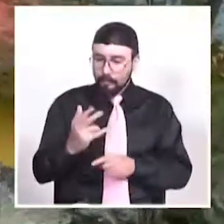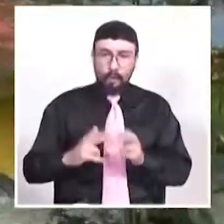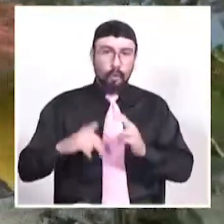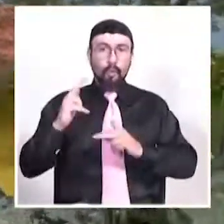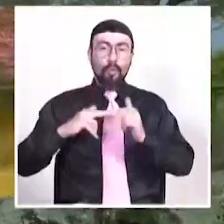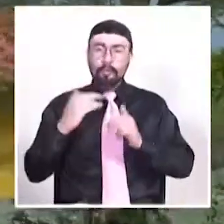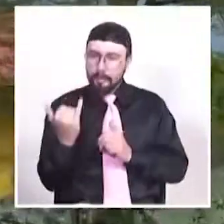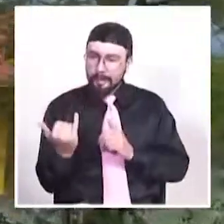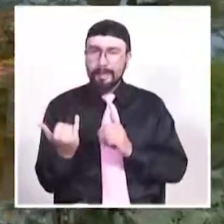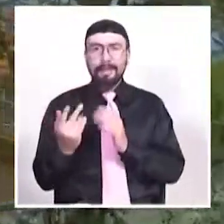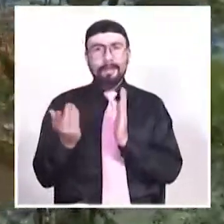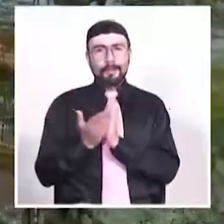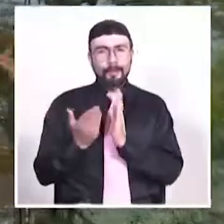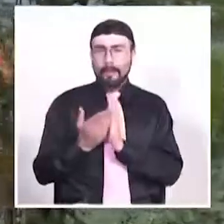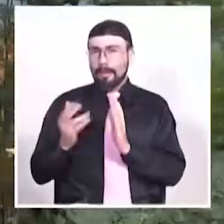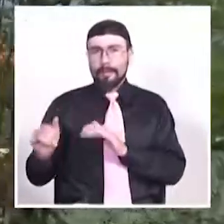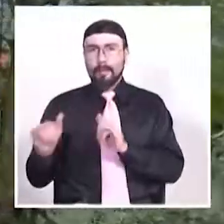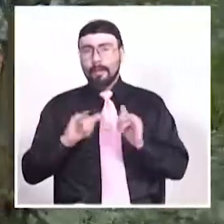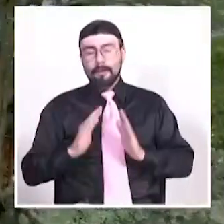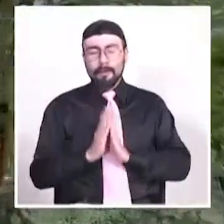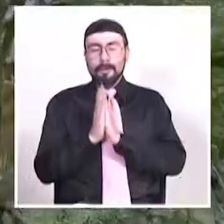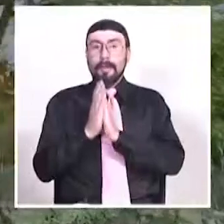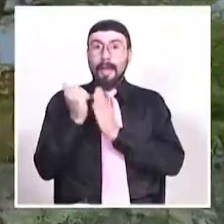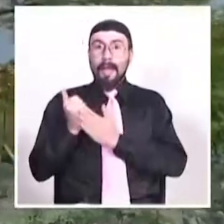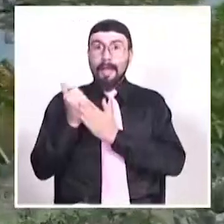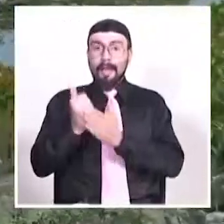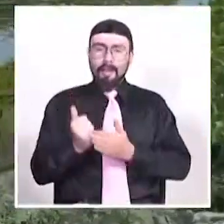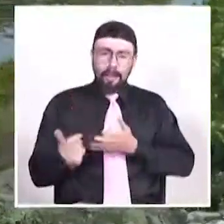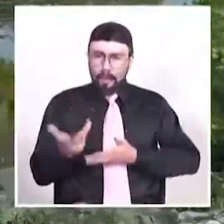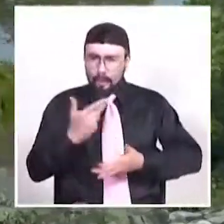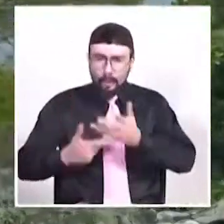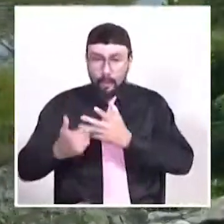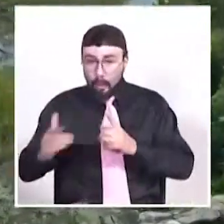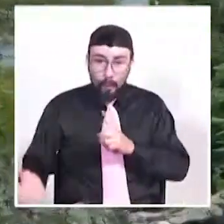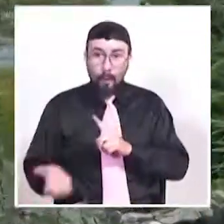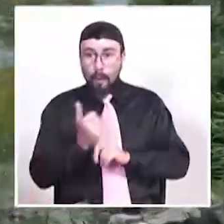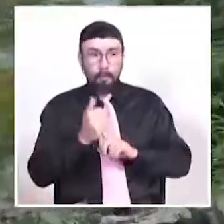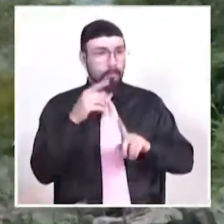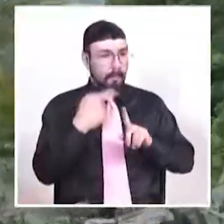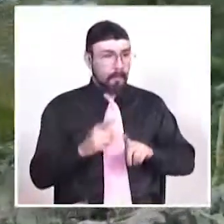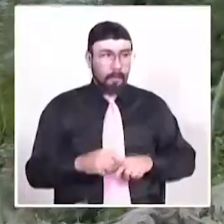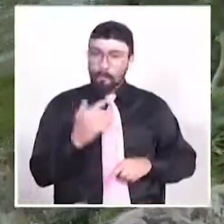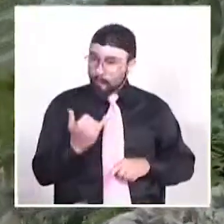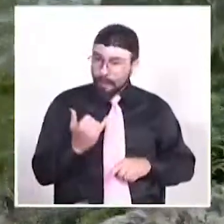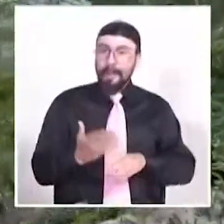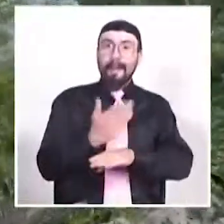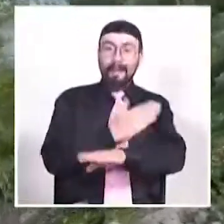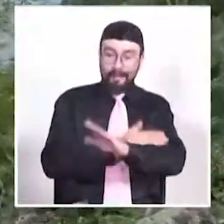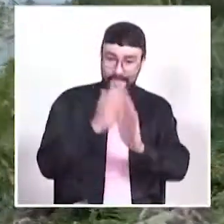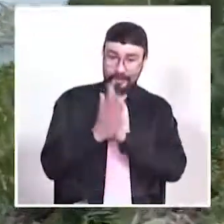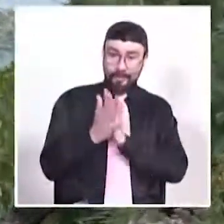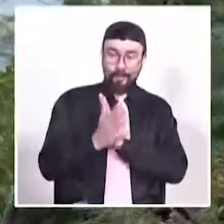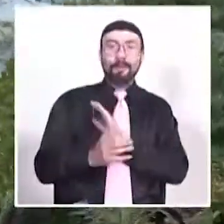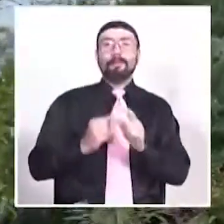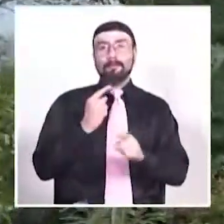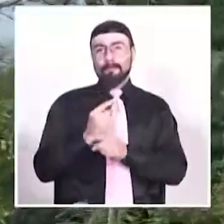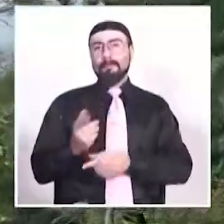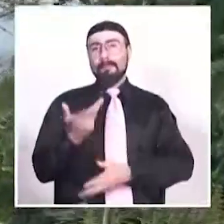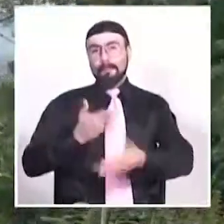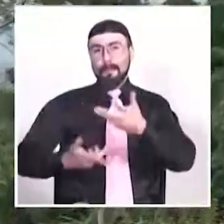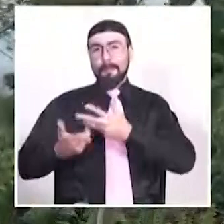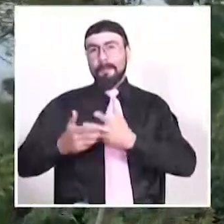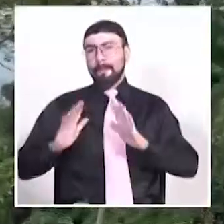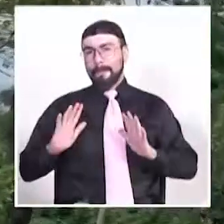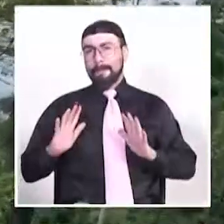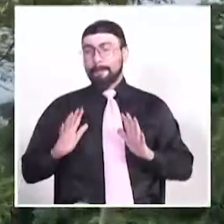escuela tipo monasterio, para compartir esos descubrimientos que tú venías mencionando. Ese aporte